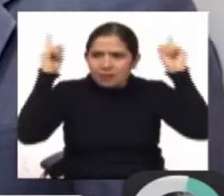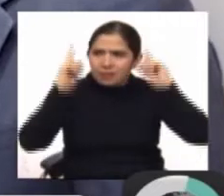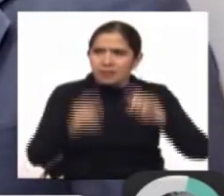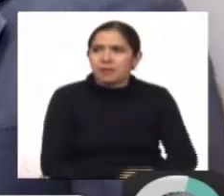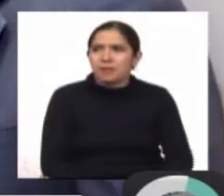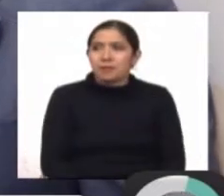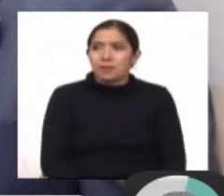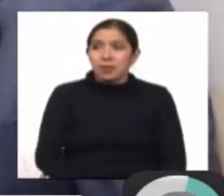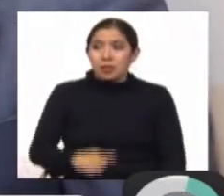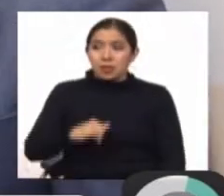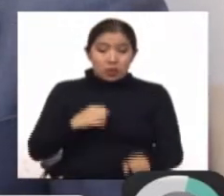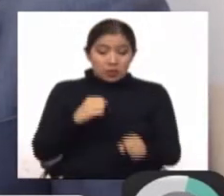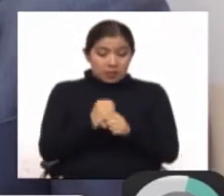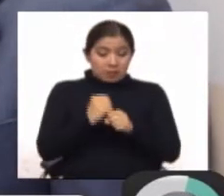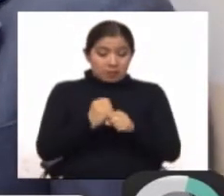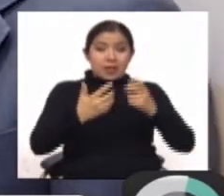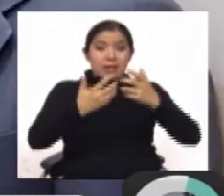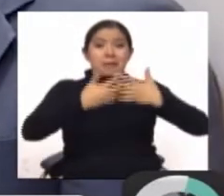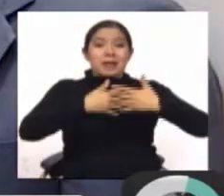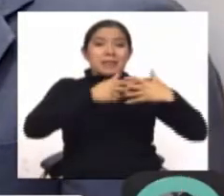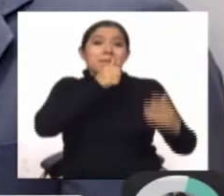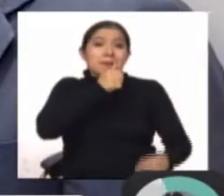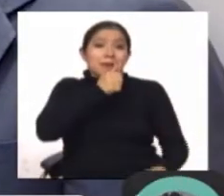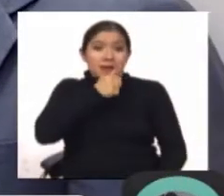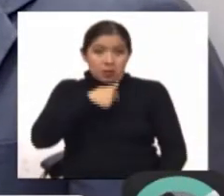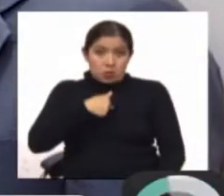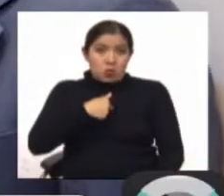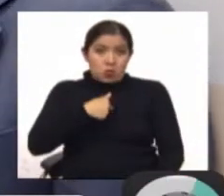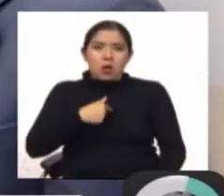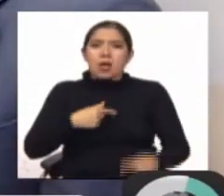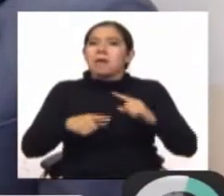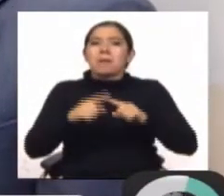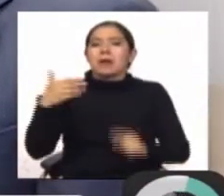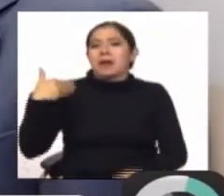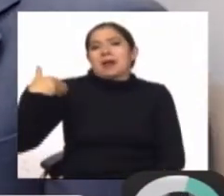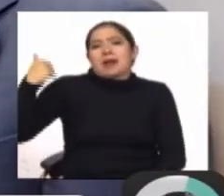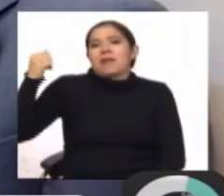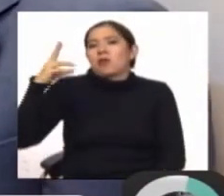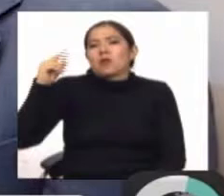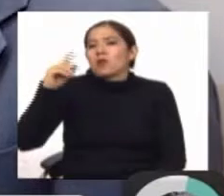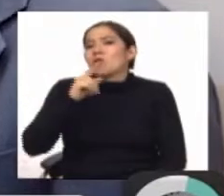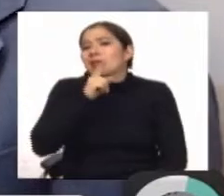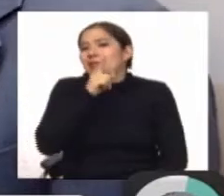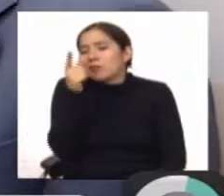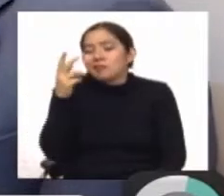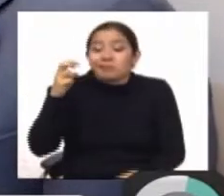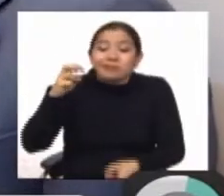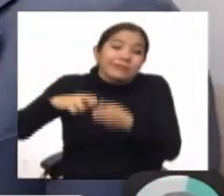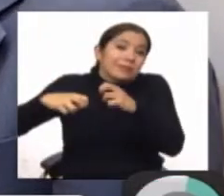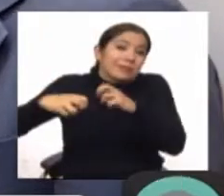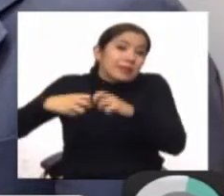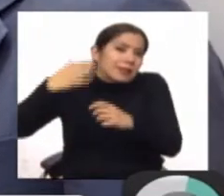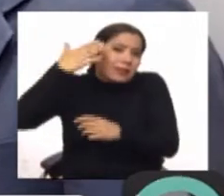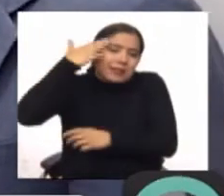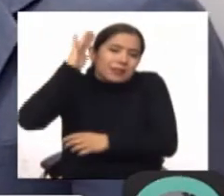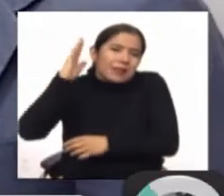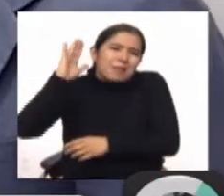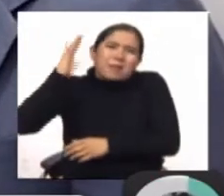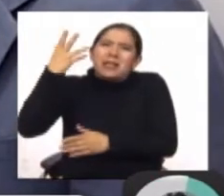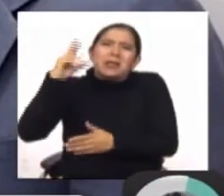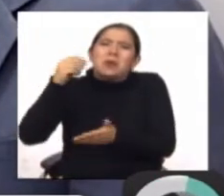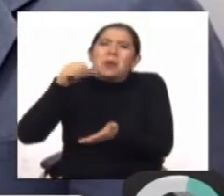empresa privada, pero lamentablemente no el jefe no asegura, ¿no? Por problemas de no pago de